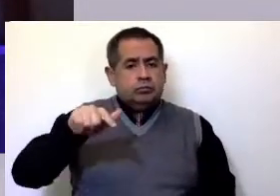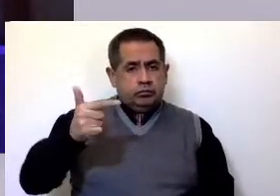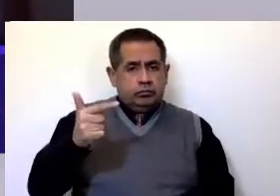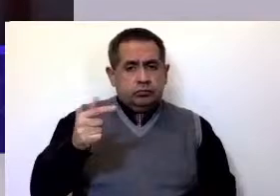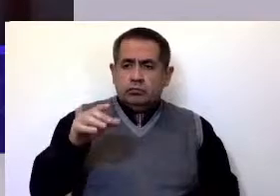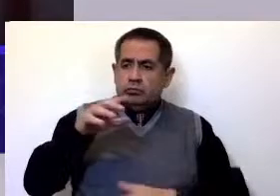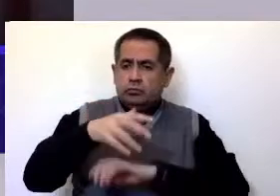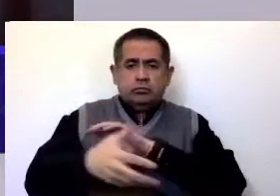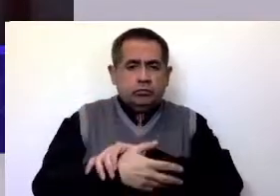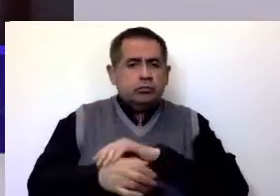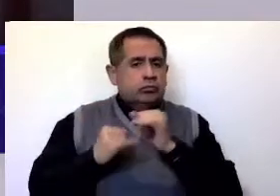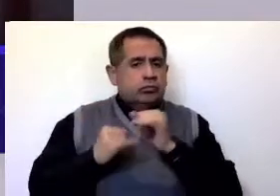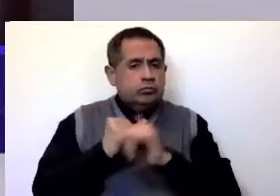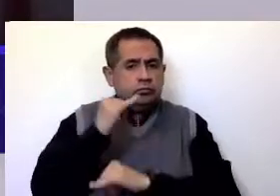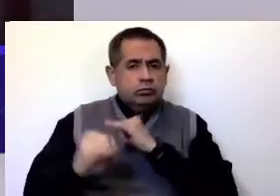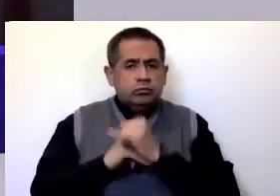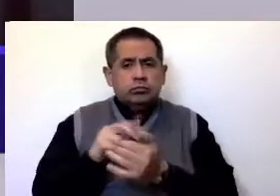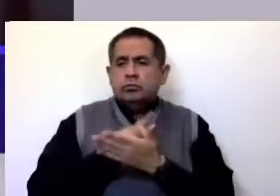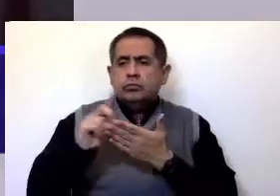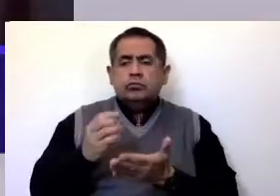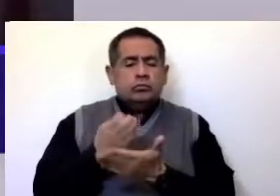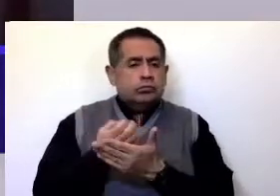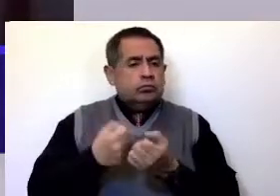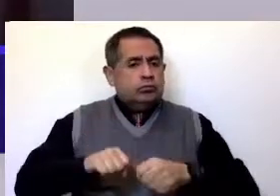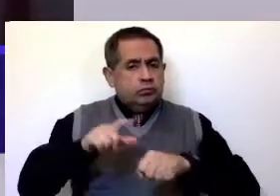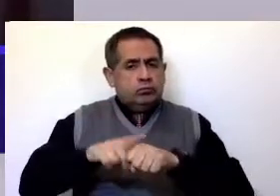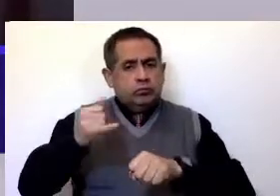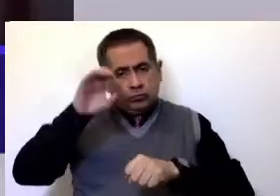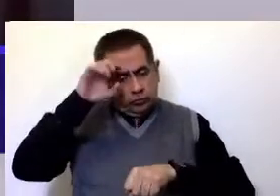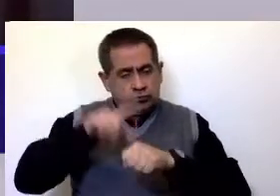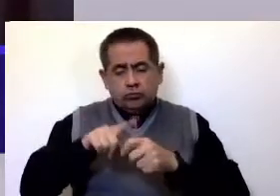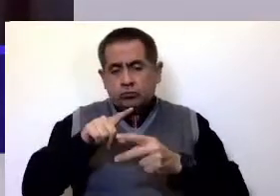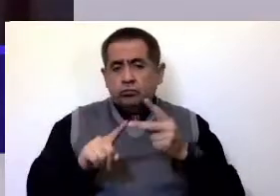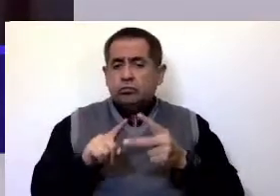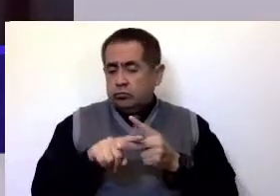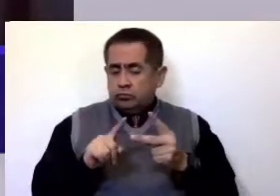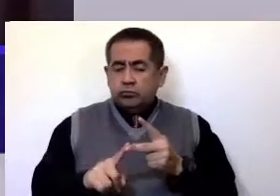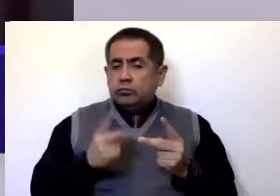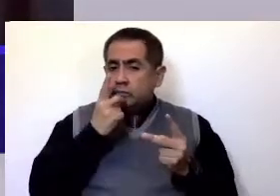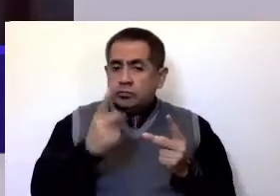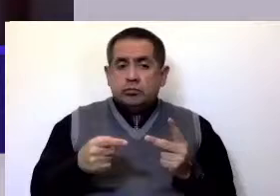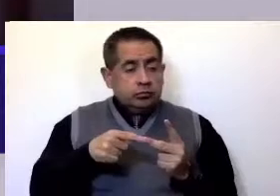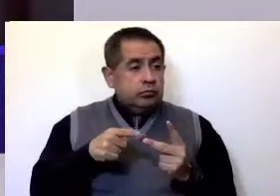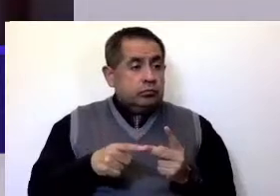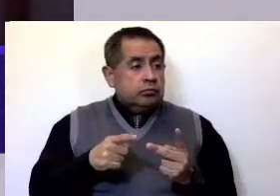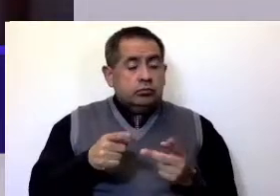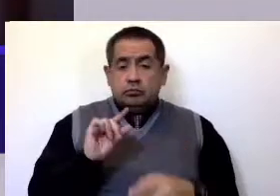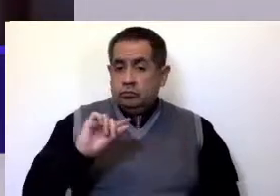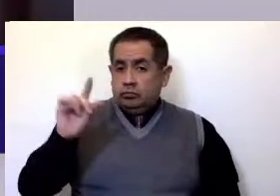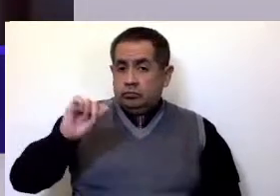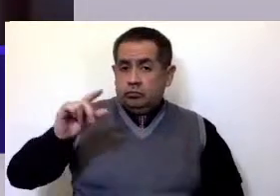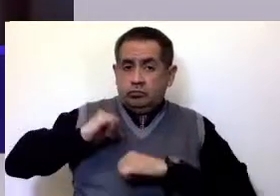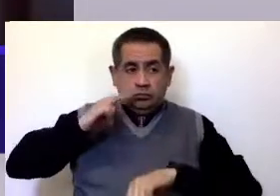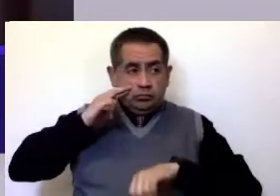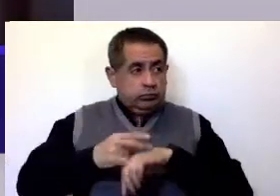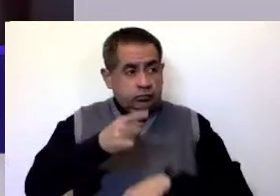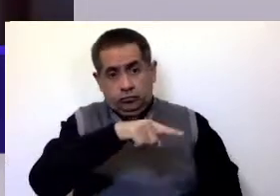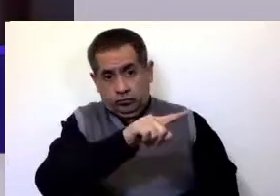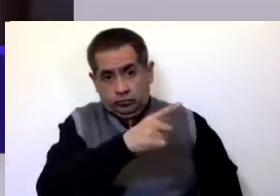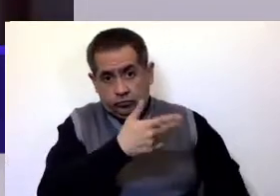de derechos económicos sociales y culturales en tanto se consideró que las autoridades demandadas no